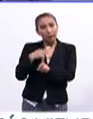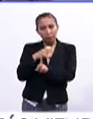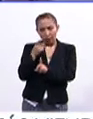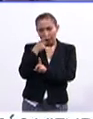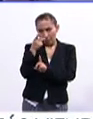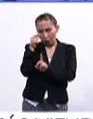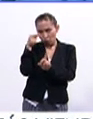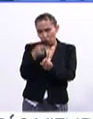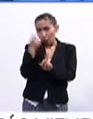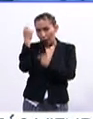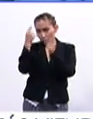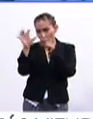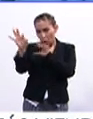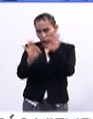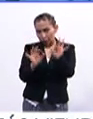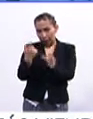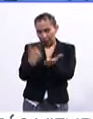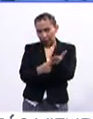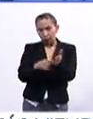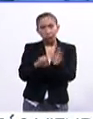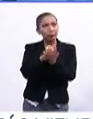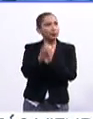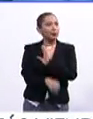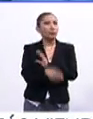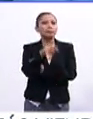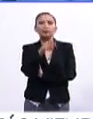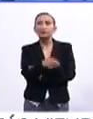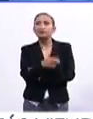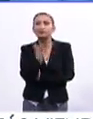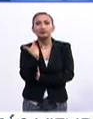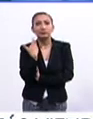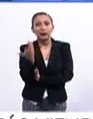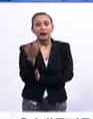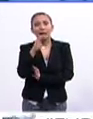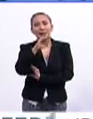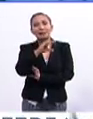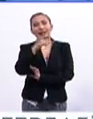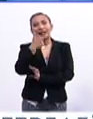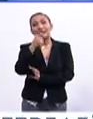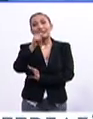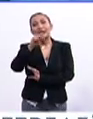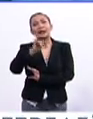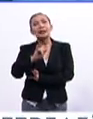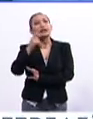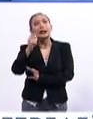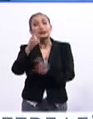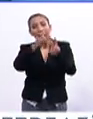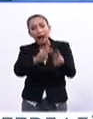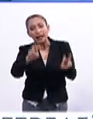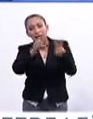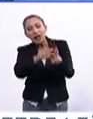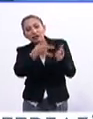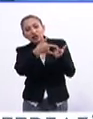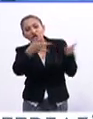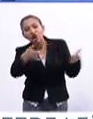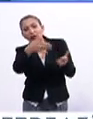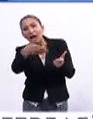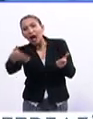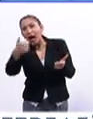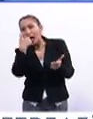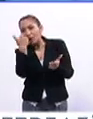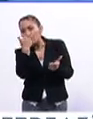puedo hablar solamente de algunos que son internos, por ejemplo, a la CGTI, que pudieran ser análisis de las trayectorias